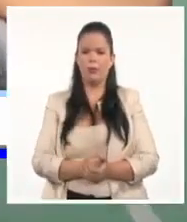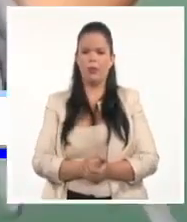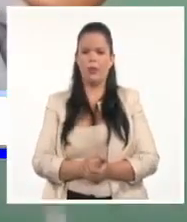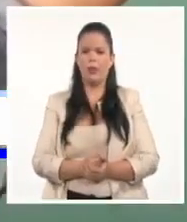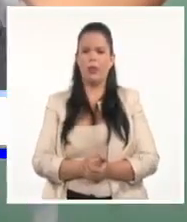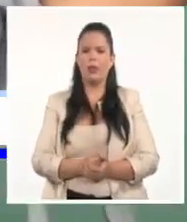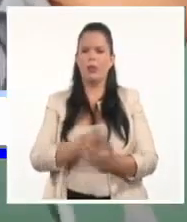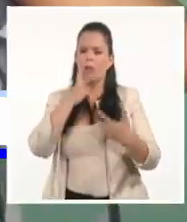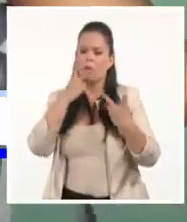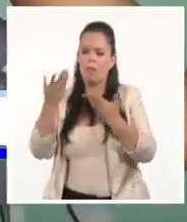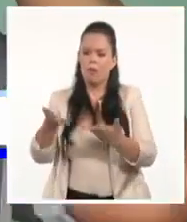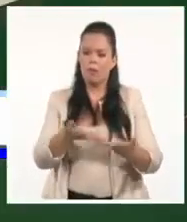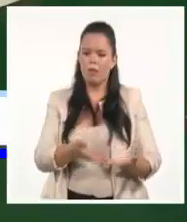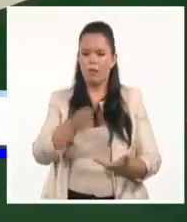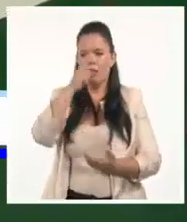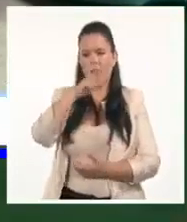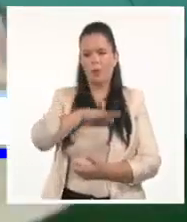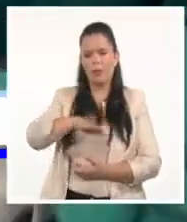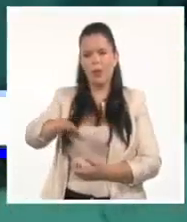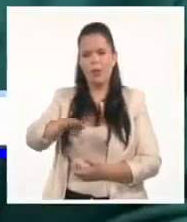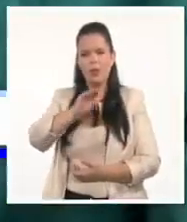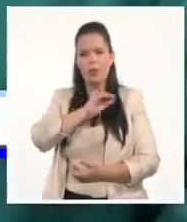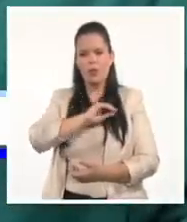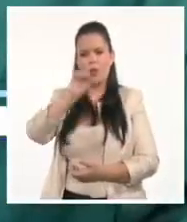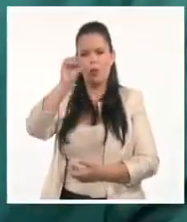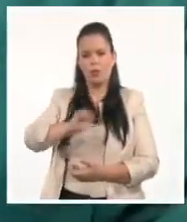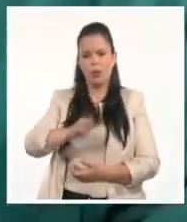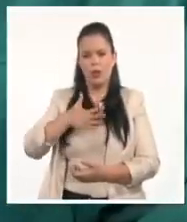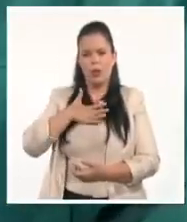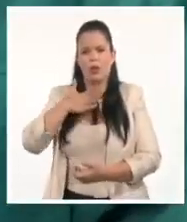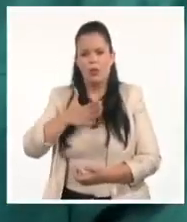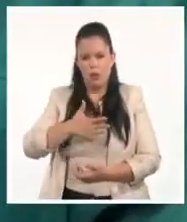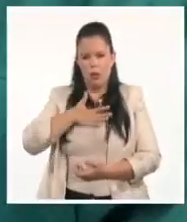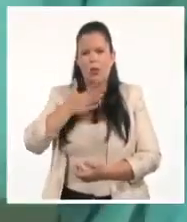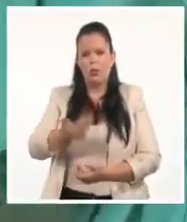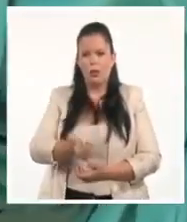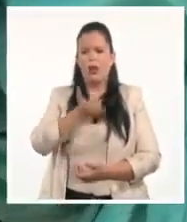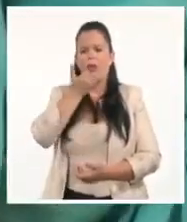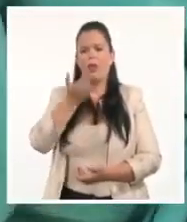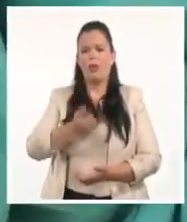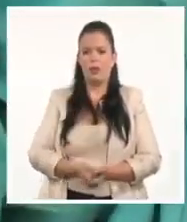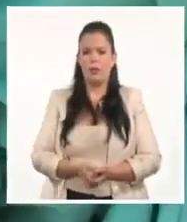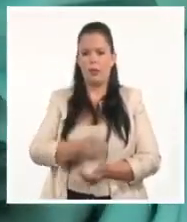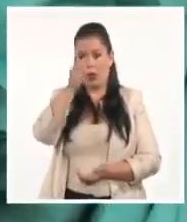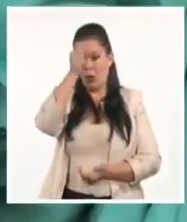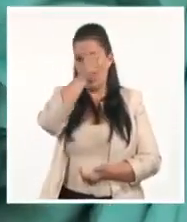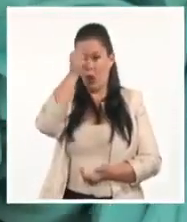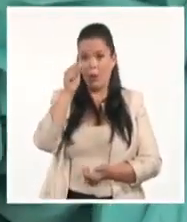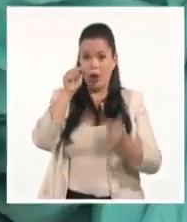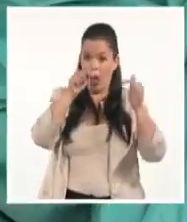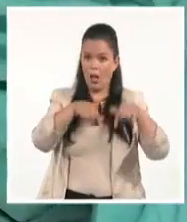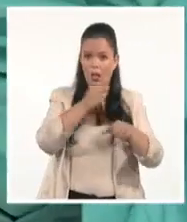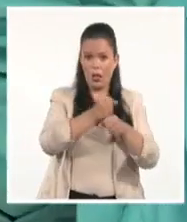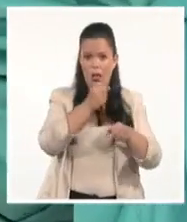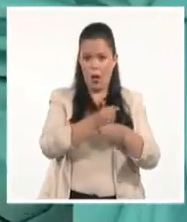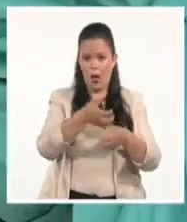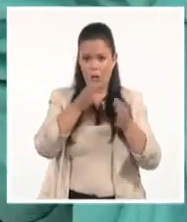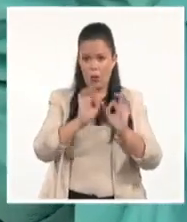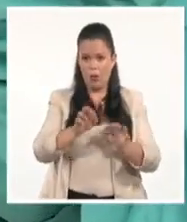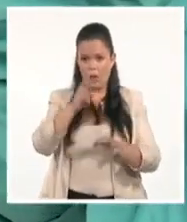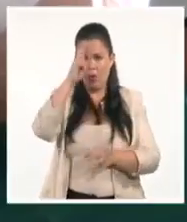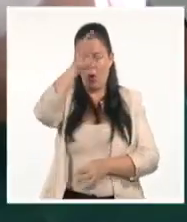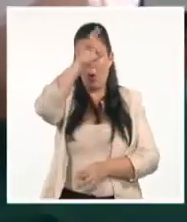con síntomas respiratorios. Fue aquí donde se encontraba el pasado domingo, día en el que esta parte de la institución sanitaria fue agredida